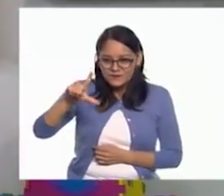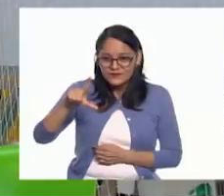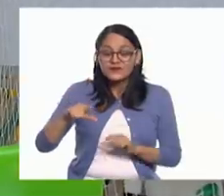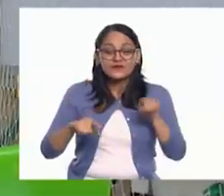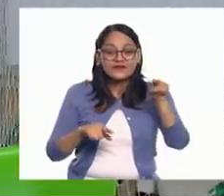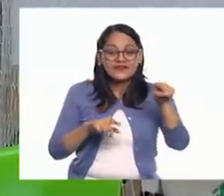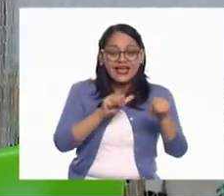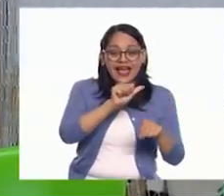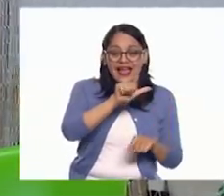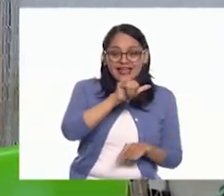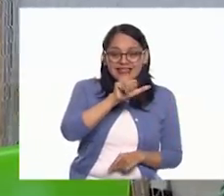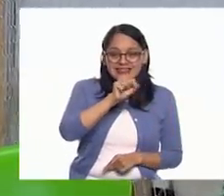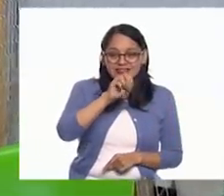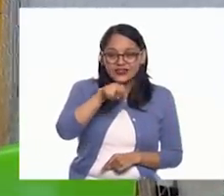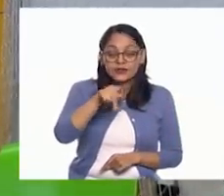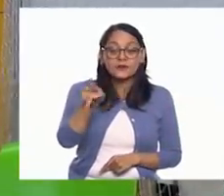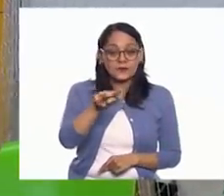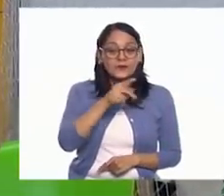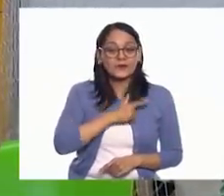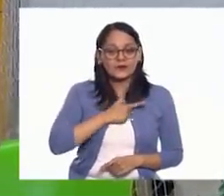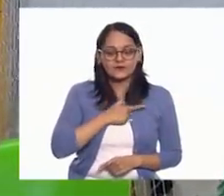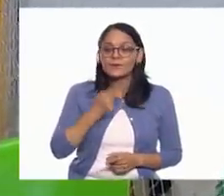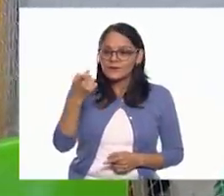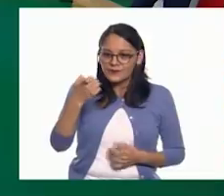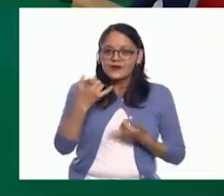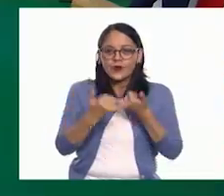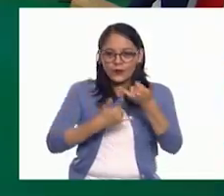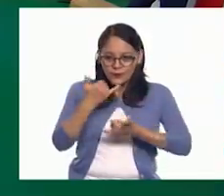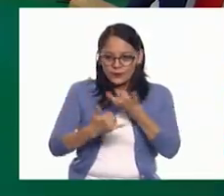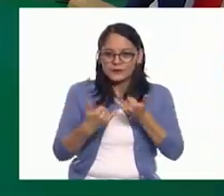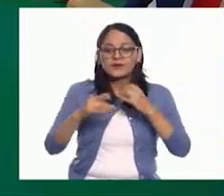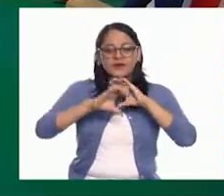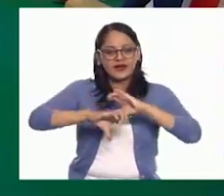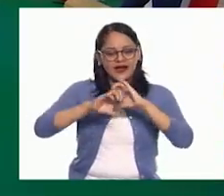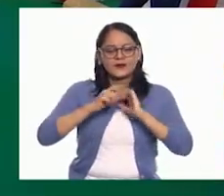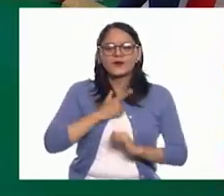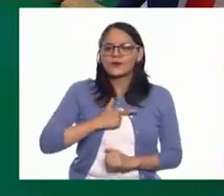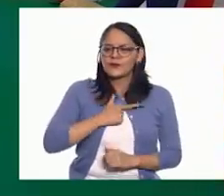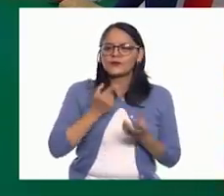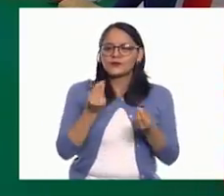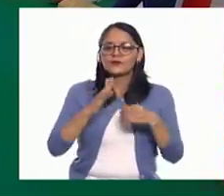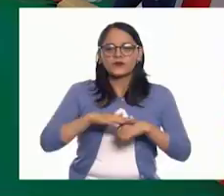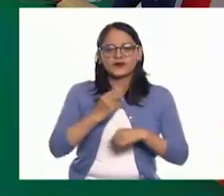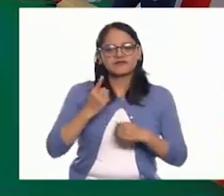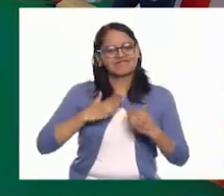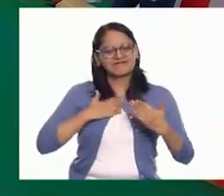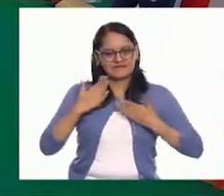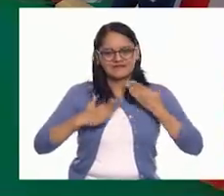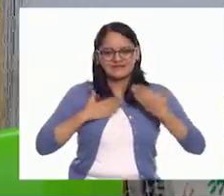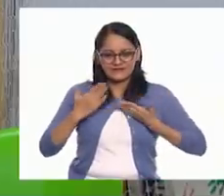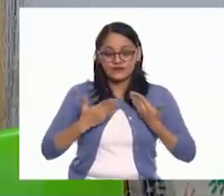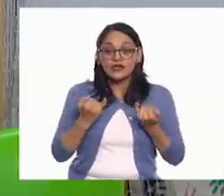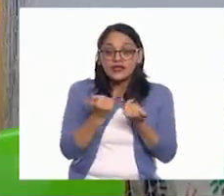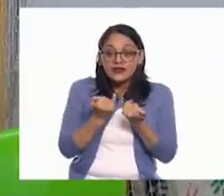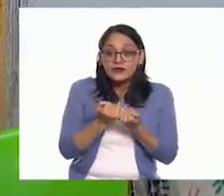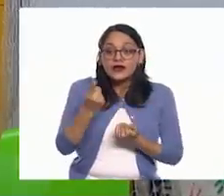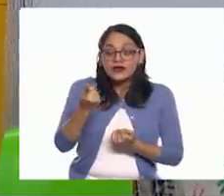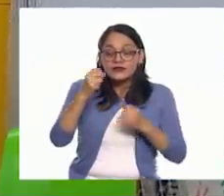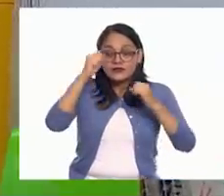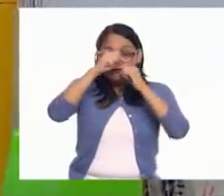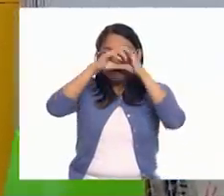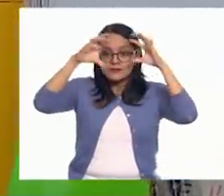ahí está, que nos encanta. Es que estos juegos, estos cantos, gustan mucho porque son muy divertidos y despiertan